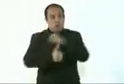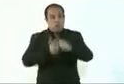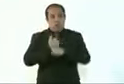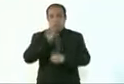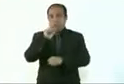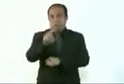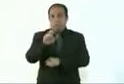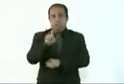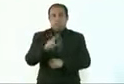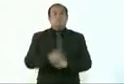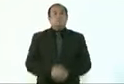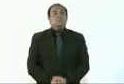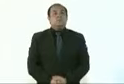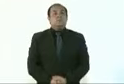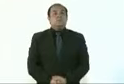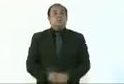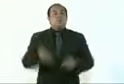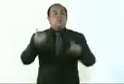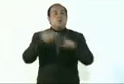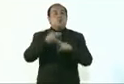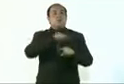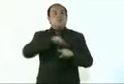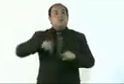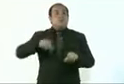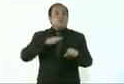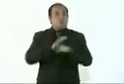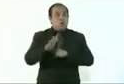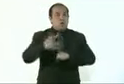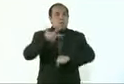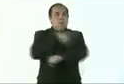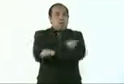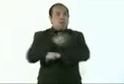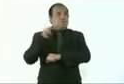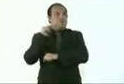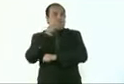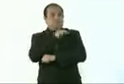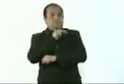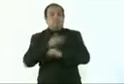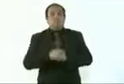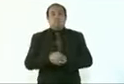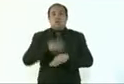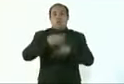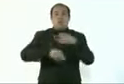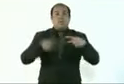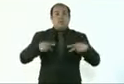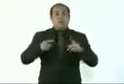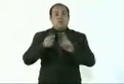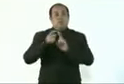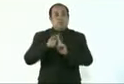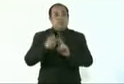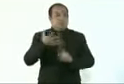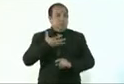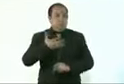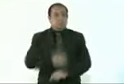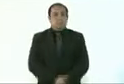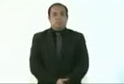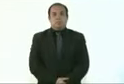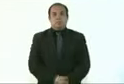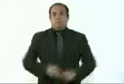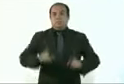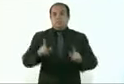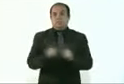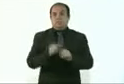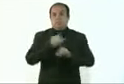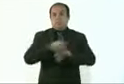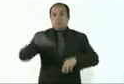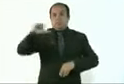también. Entonces, nuestro objetivo pues es vacunar lo más pronto posible para que todo el mundo esté protegido. Esa sería la información